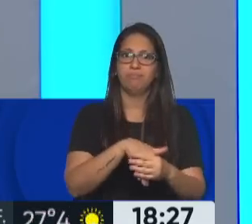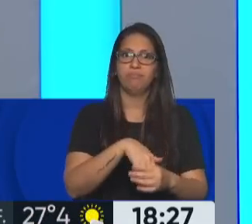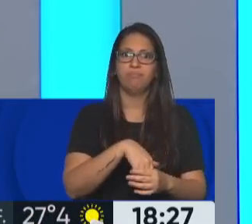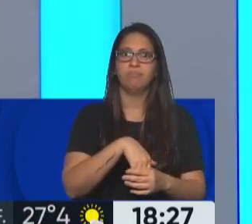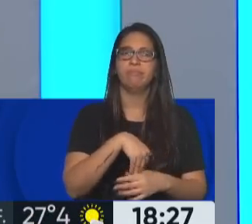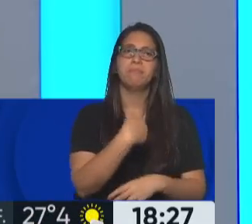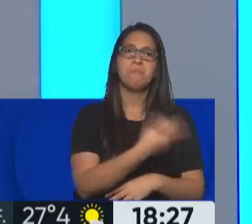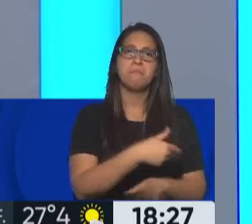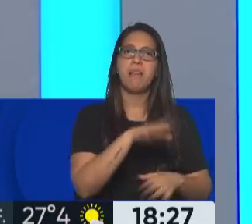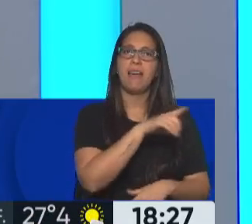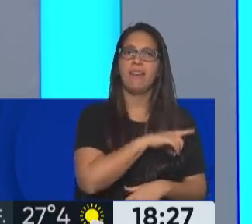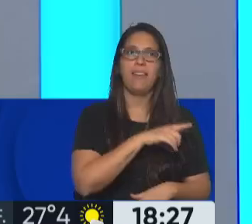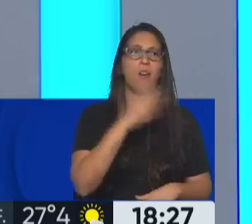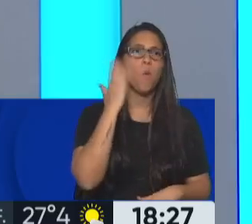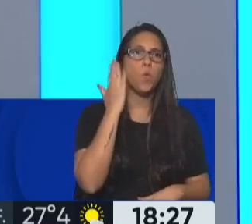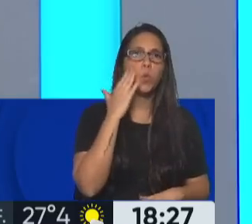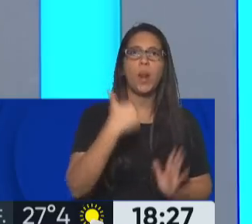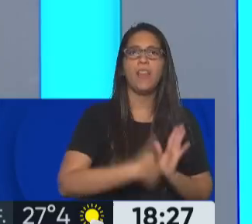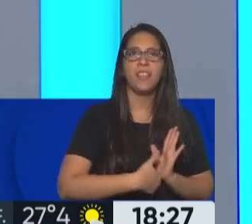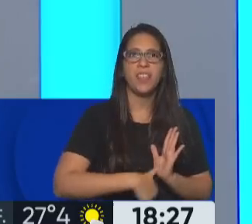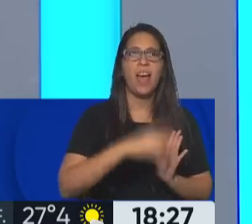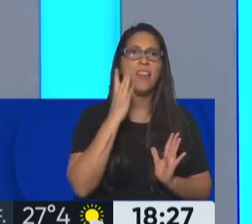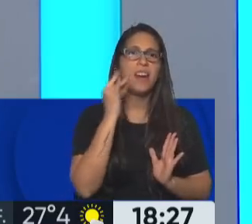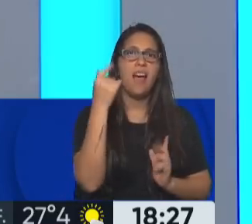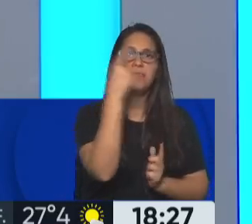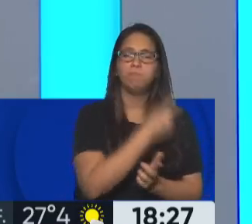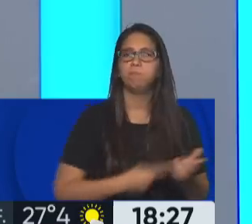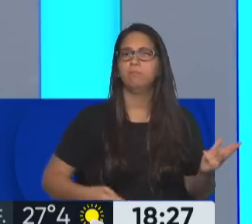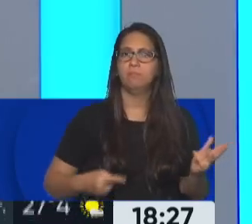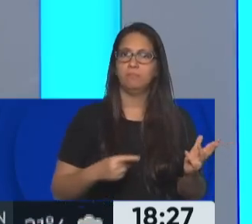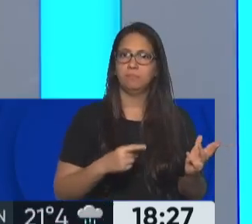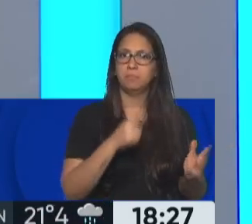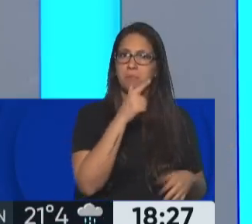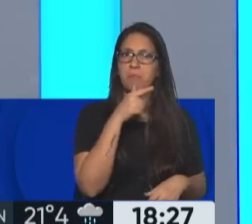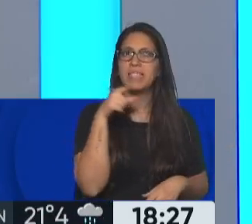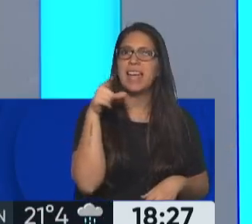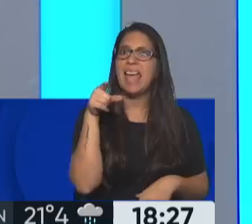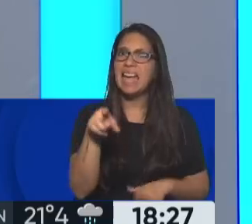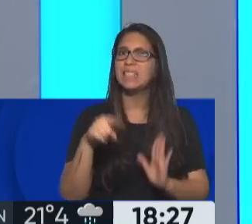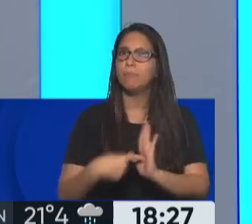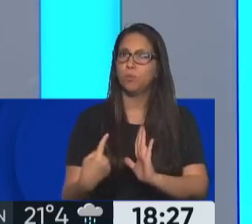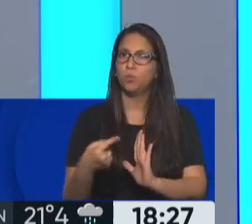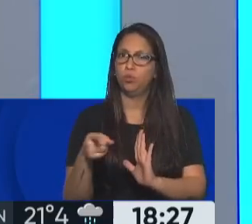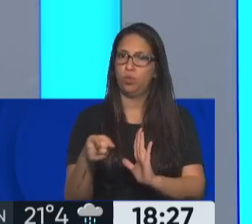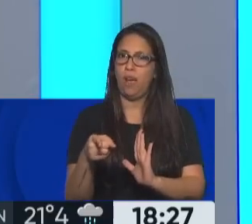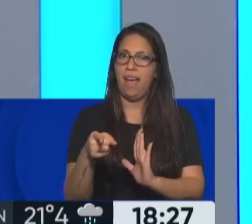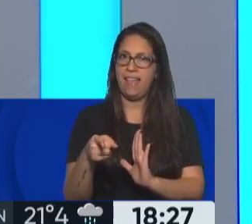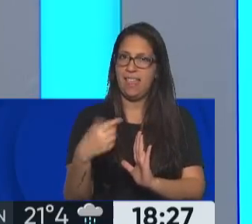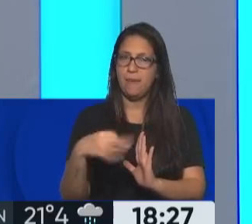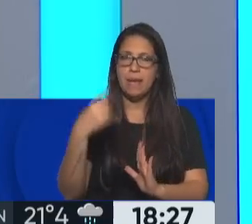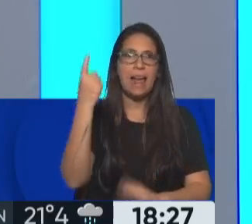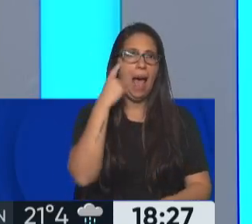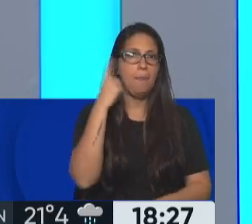identidad étnica, cultural, racial, etcétera. Entonces me parece que ahí hay un lugar donde empezar a hacer